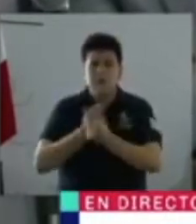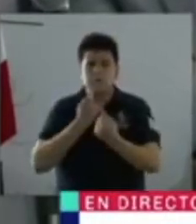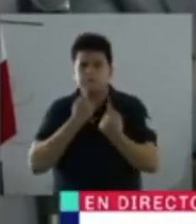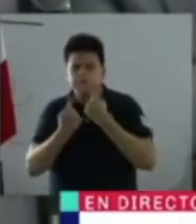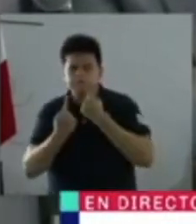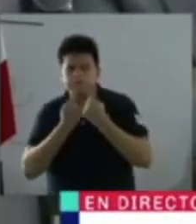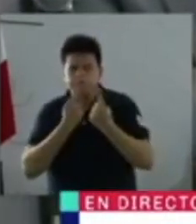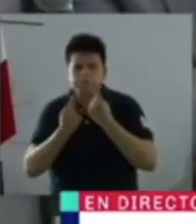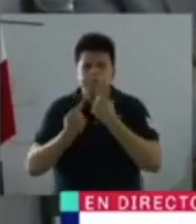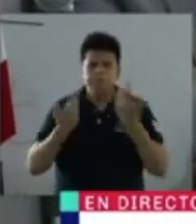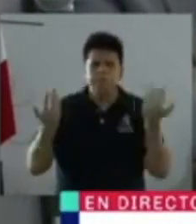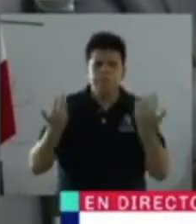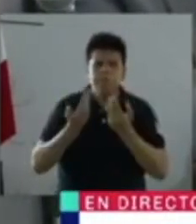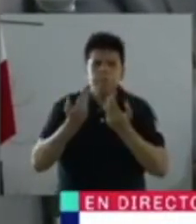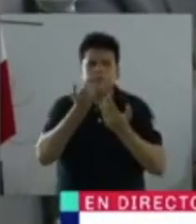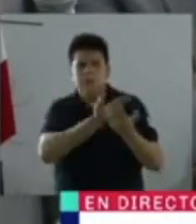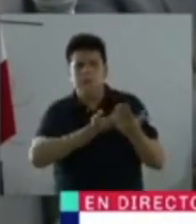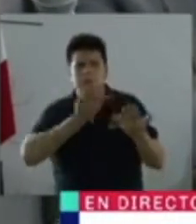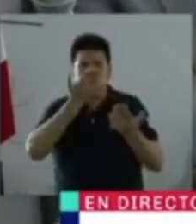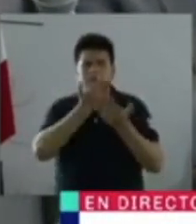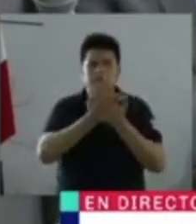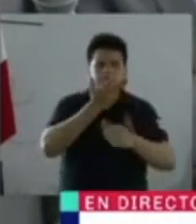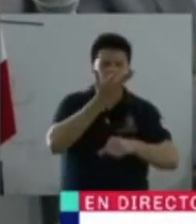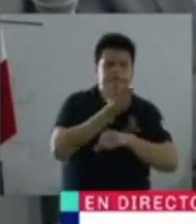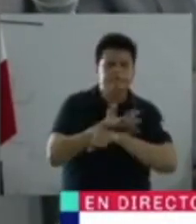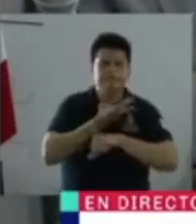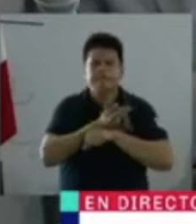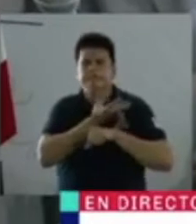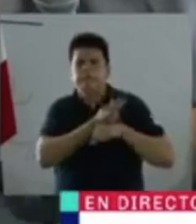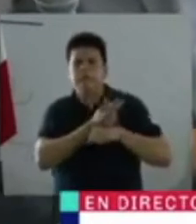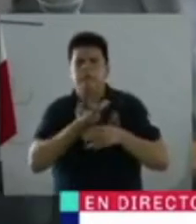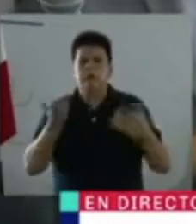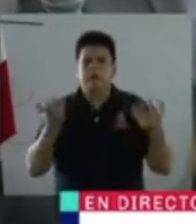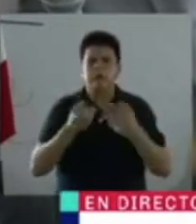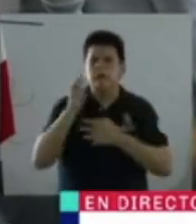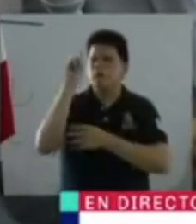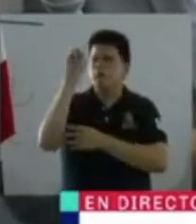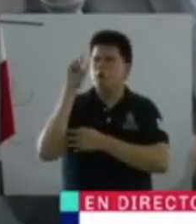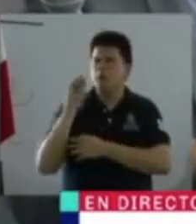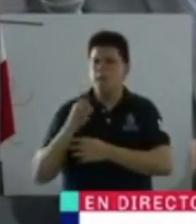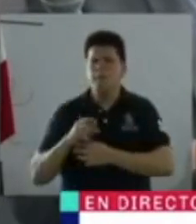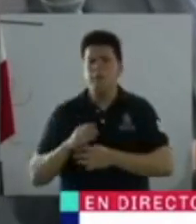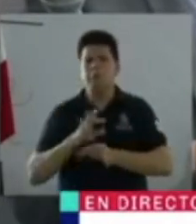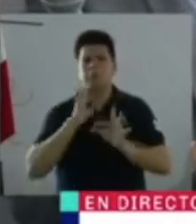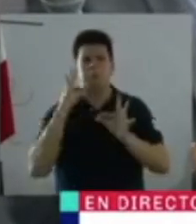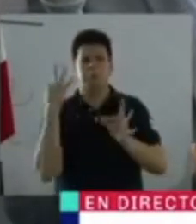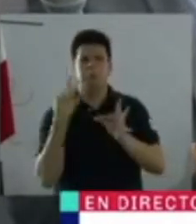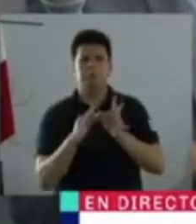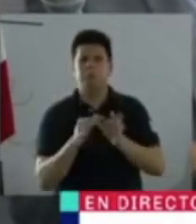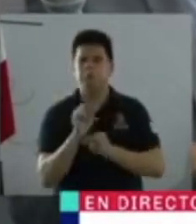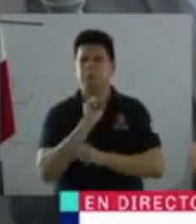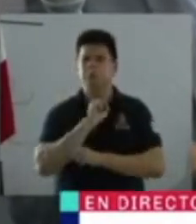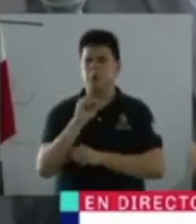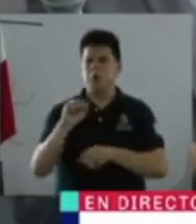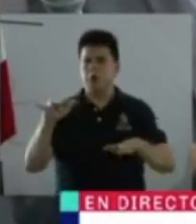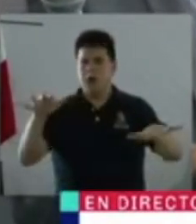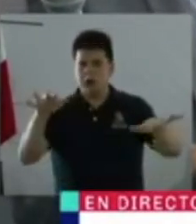Que se revisaran los criterios técnicos con los que se construye el semáforo nacional tuvo efecto, y tan tuvo efecto que se